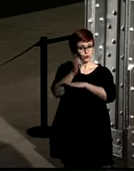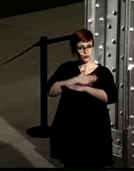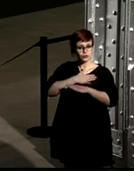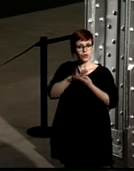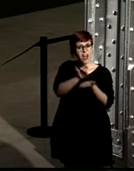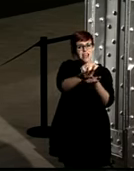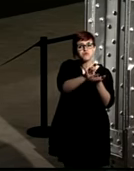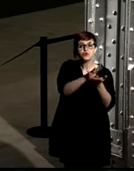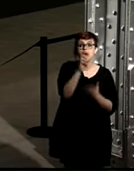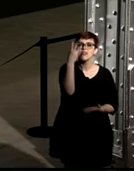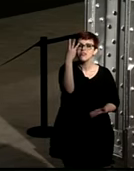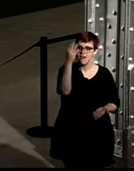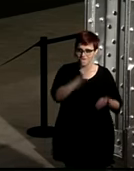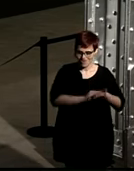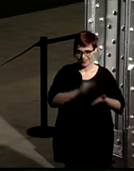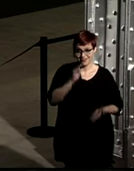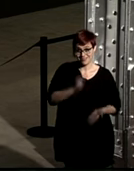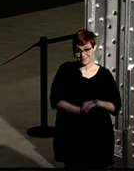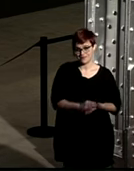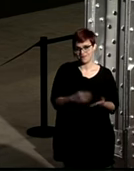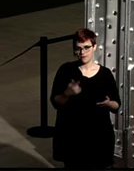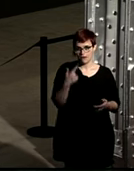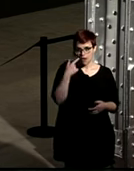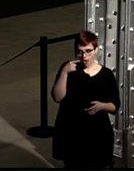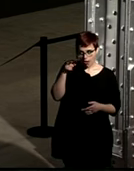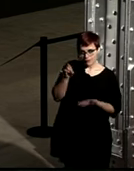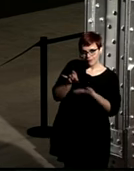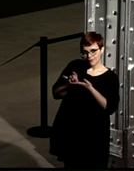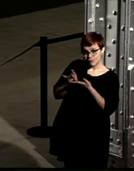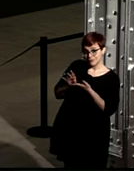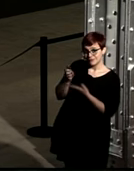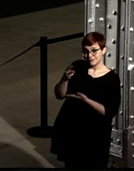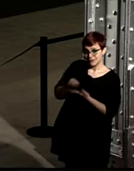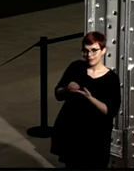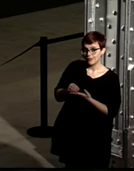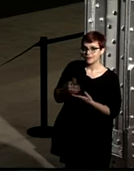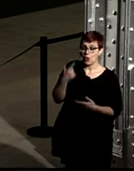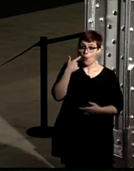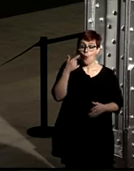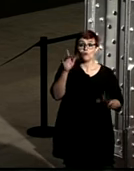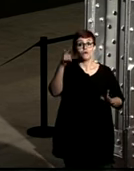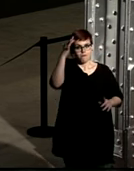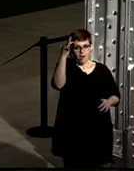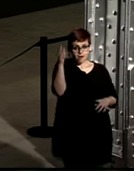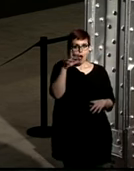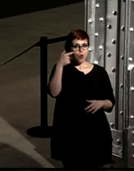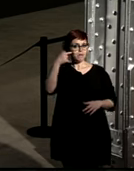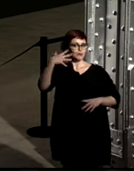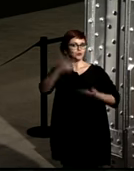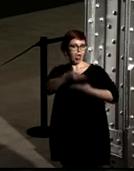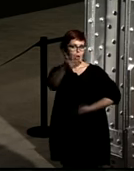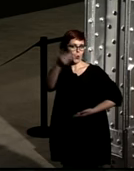echaron 3 veces... ¿3 veces te echaron del instituto? Sí. ¿Qué dirán ahora, Sí. Cuando te vean en los telediarios bueno, presumiendo de premios.